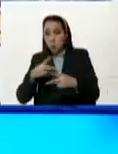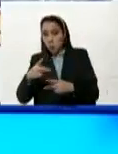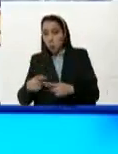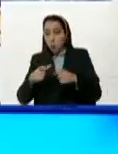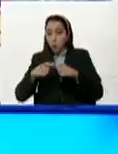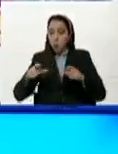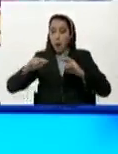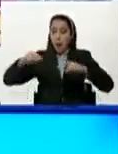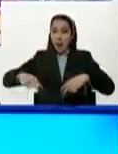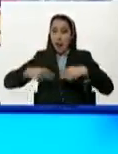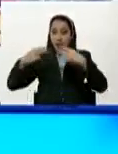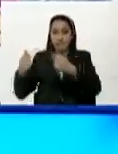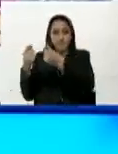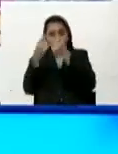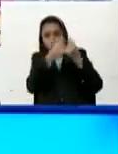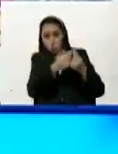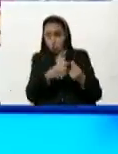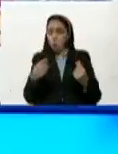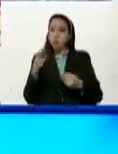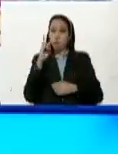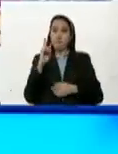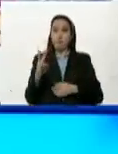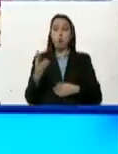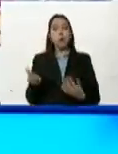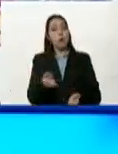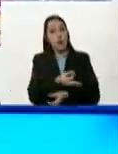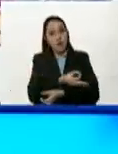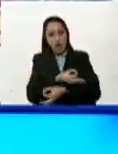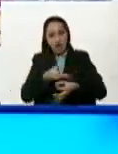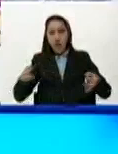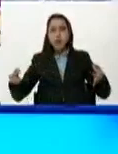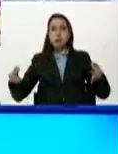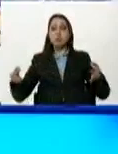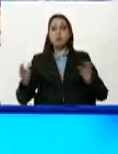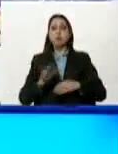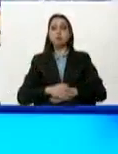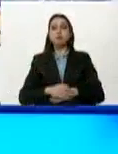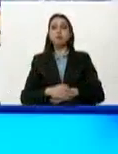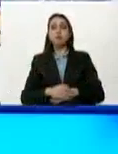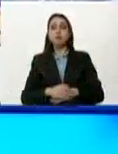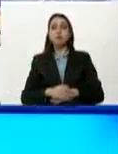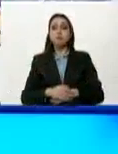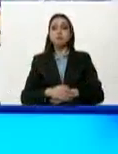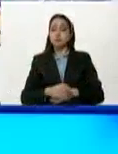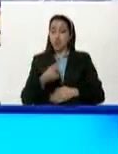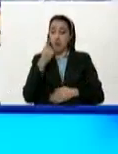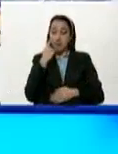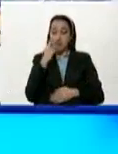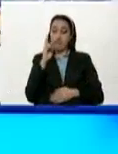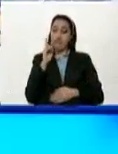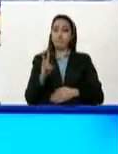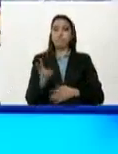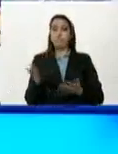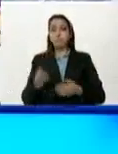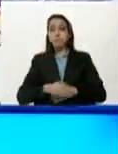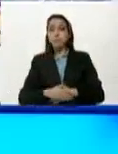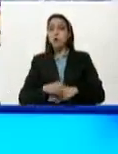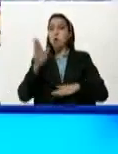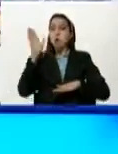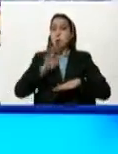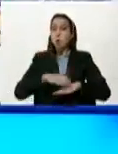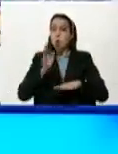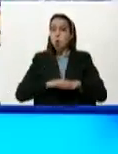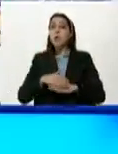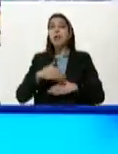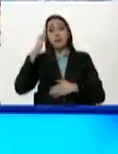ha sido un éxito un éxito notable porque trataron de